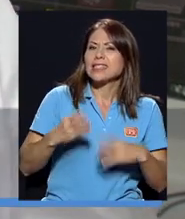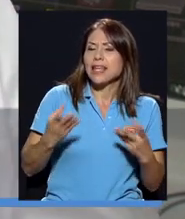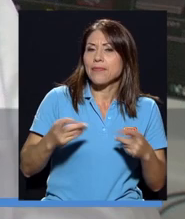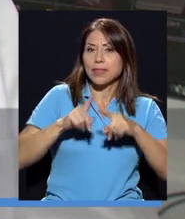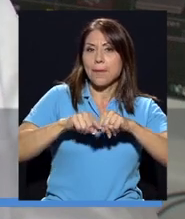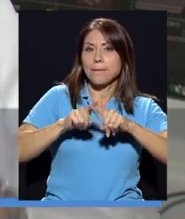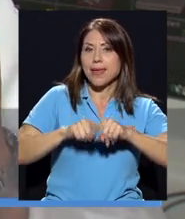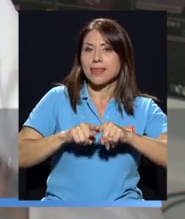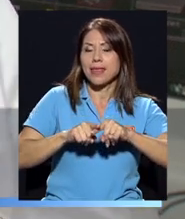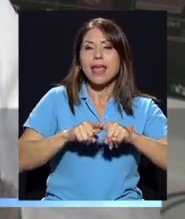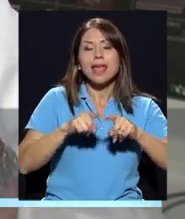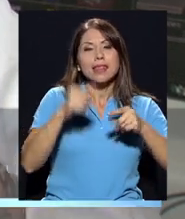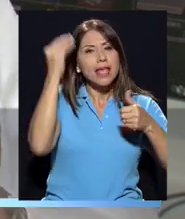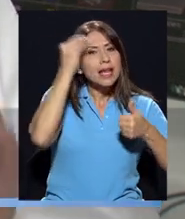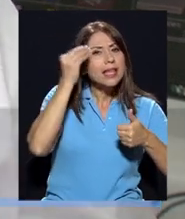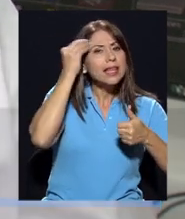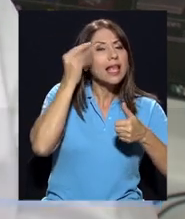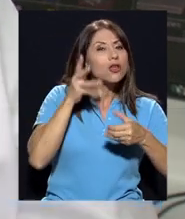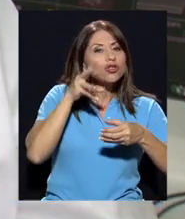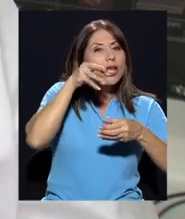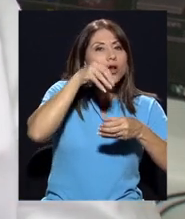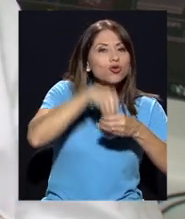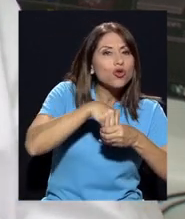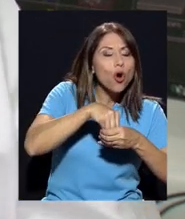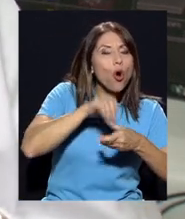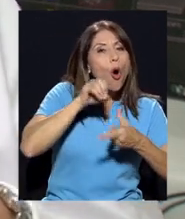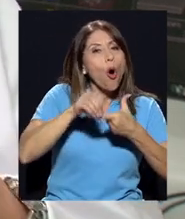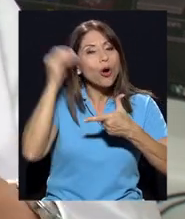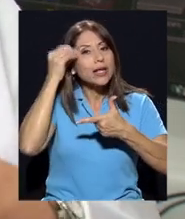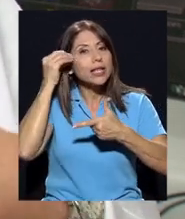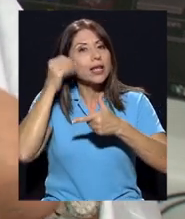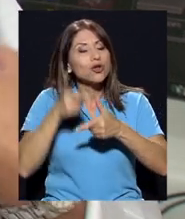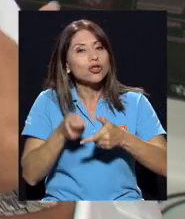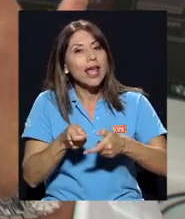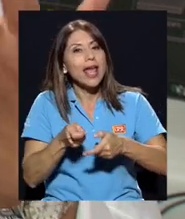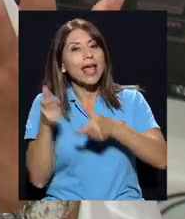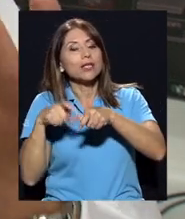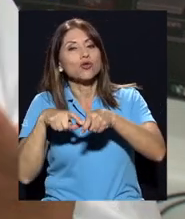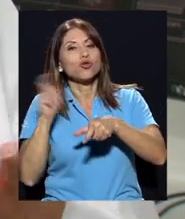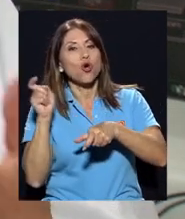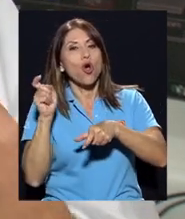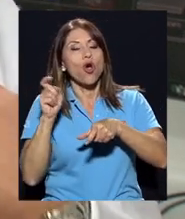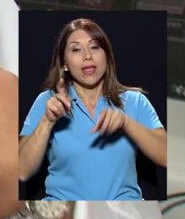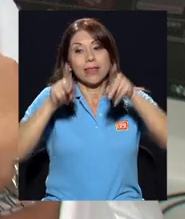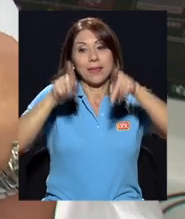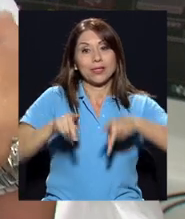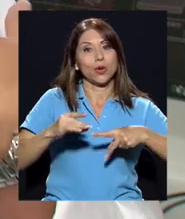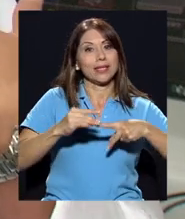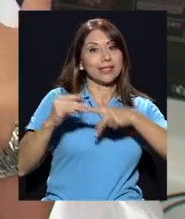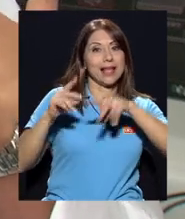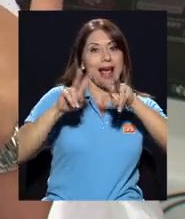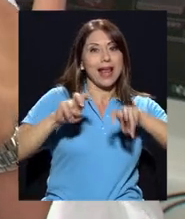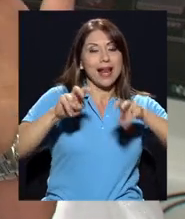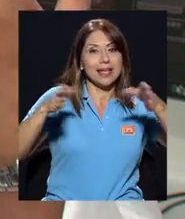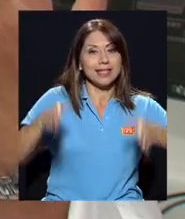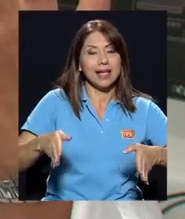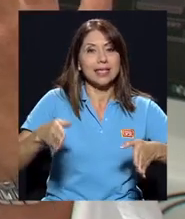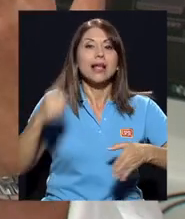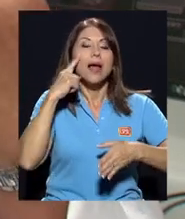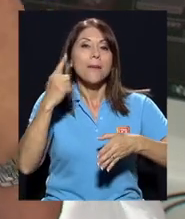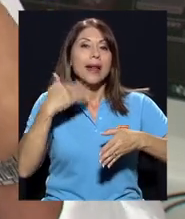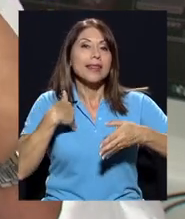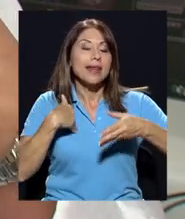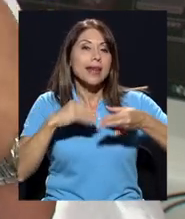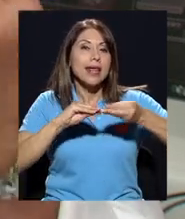y de exclusión que tengan los analistas. Entonces, para tener una estadística robustecida y una